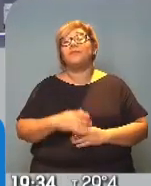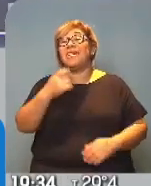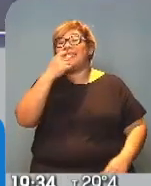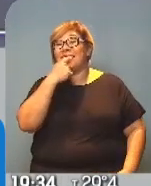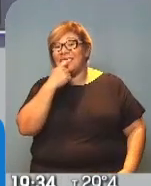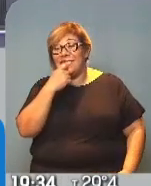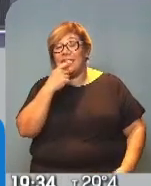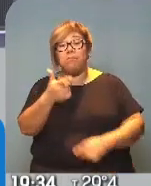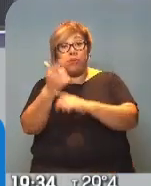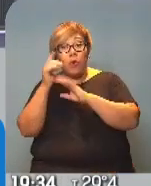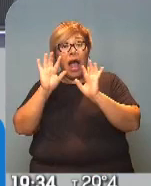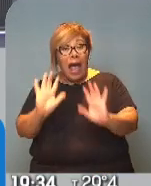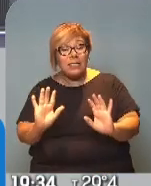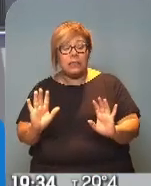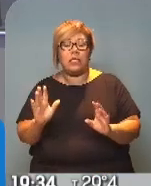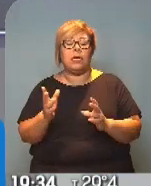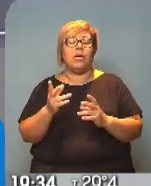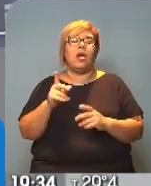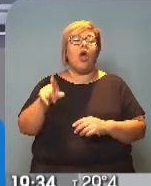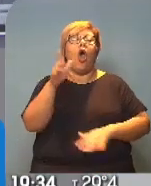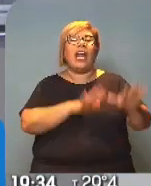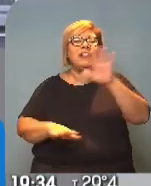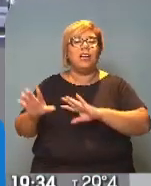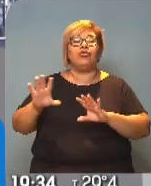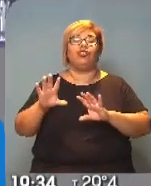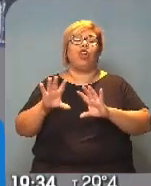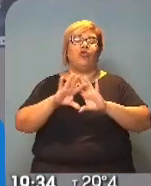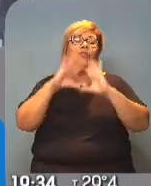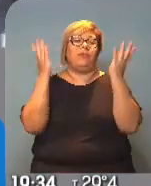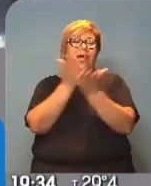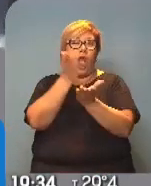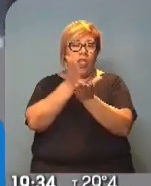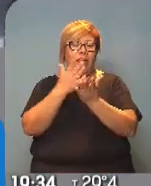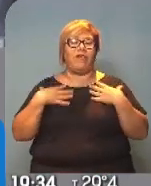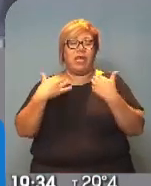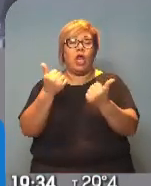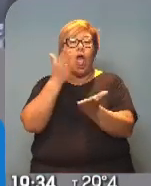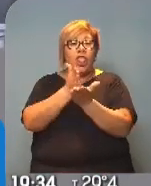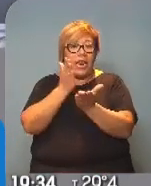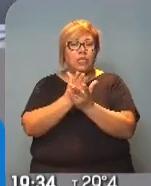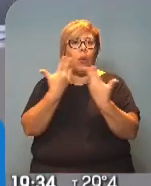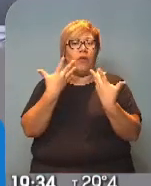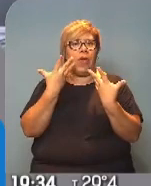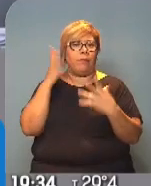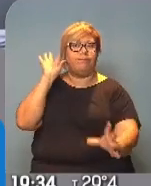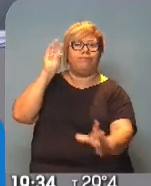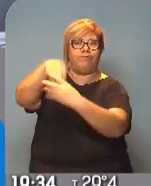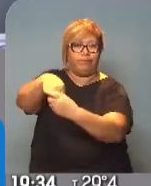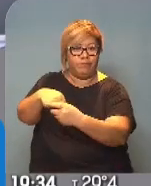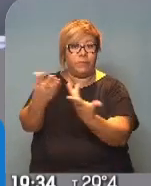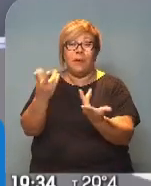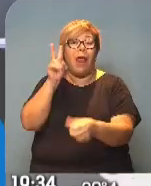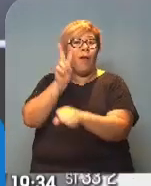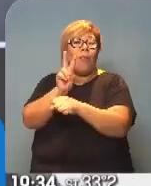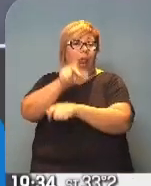intervenga, como han intervenido los cascos azules en algún momento, o los que estén ahí, porque pueden intervenir para proteger la vida de la gente. Les propongo